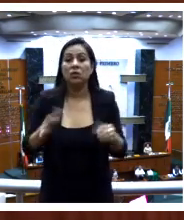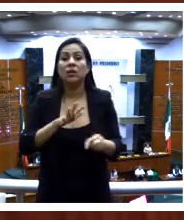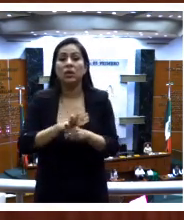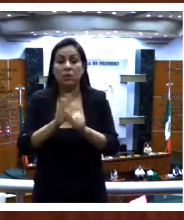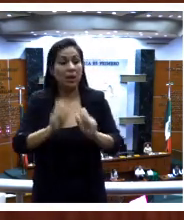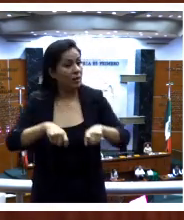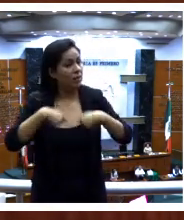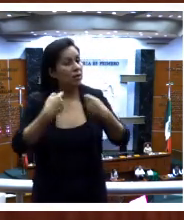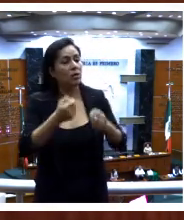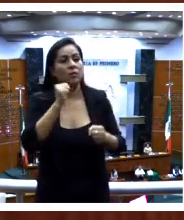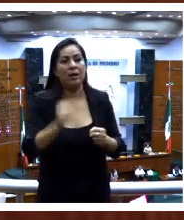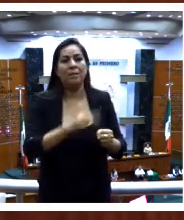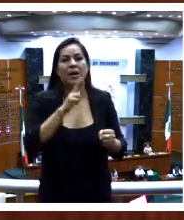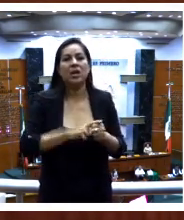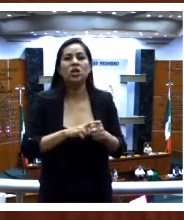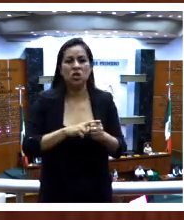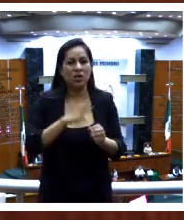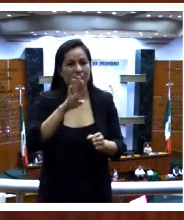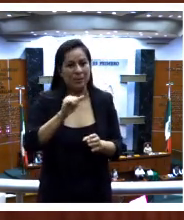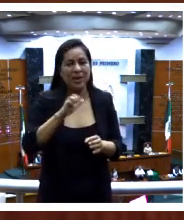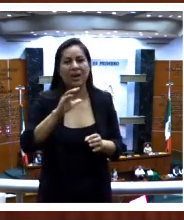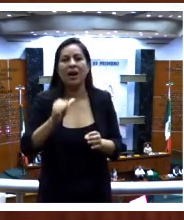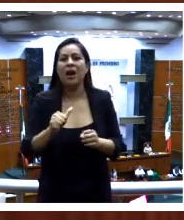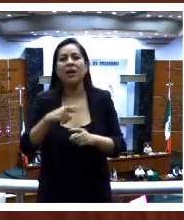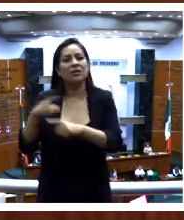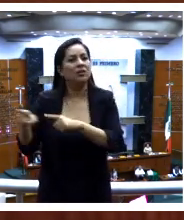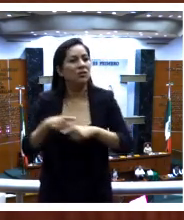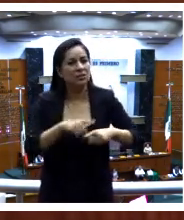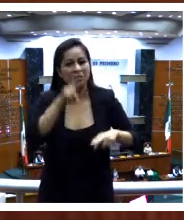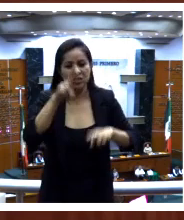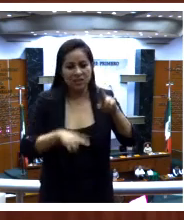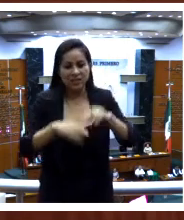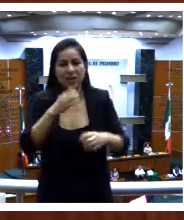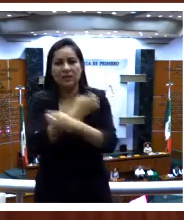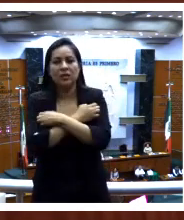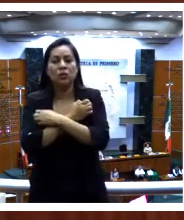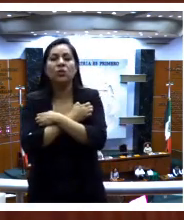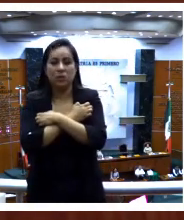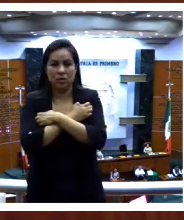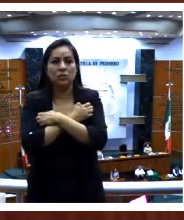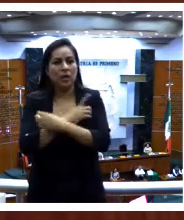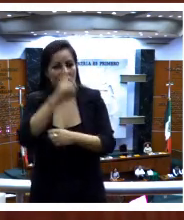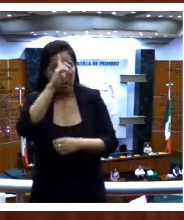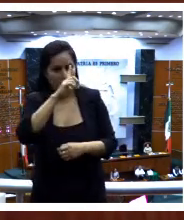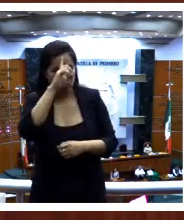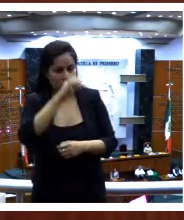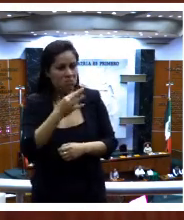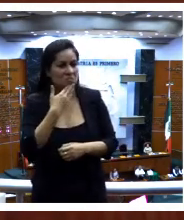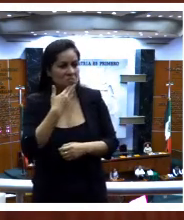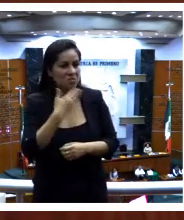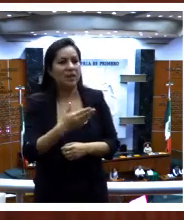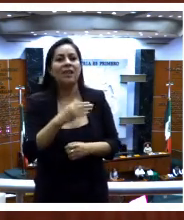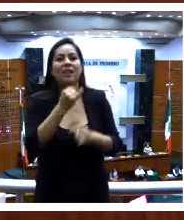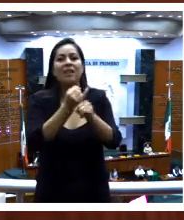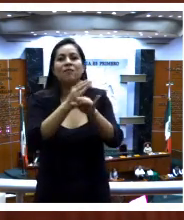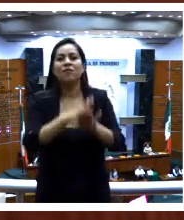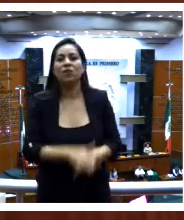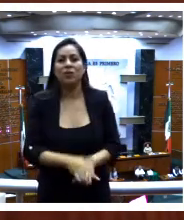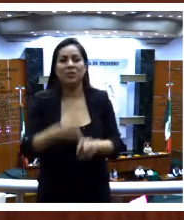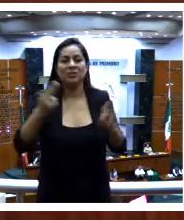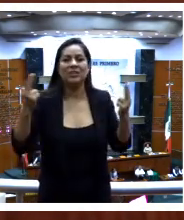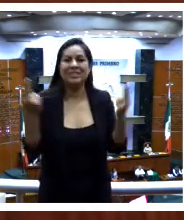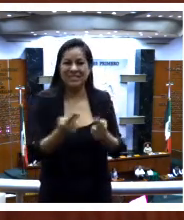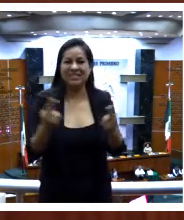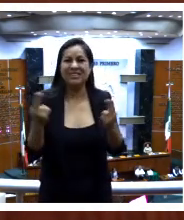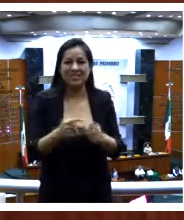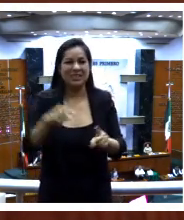ha otorgado una mayor cantidad de becas en los distintos niveles educativos. Se orientó con éxito la información